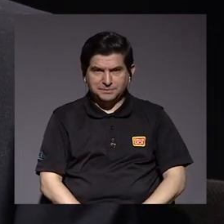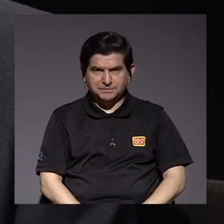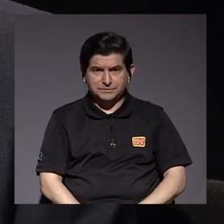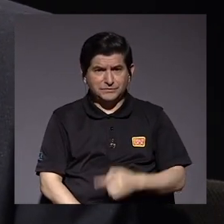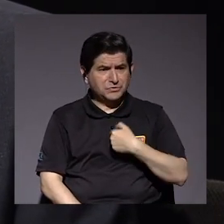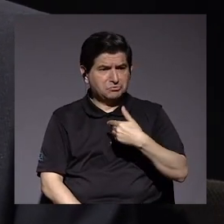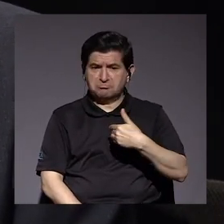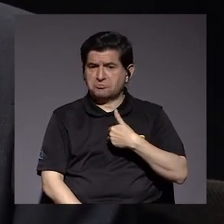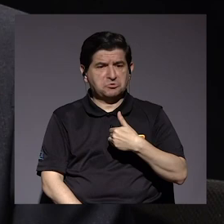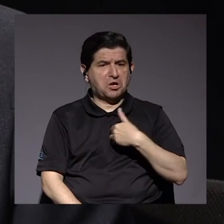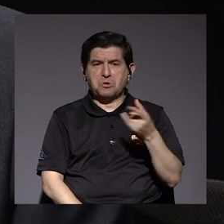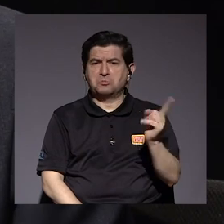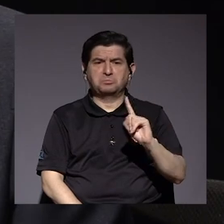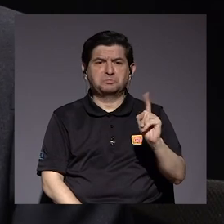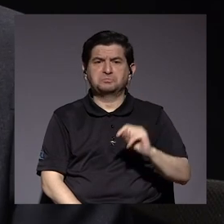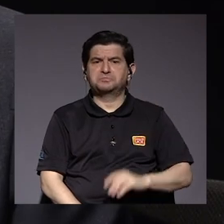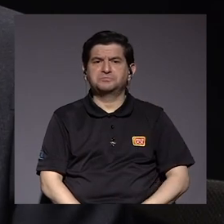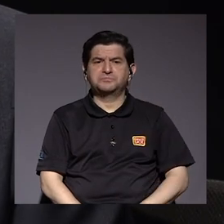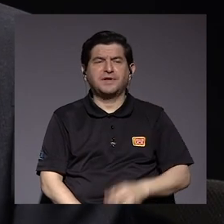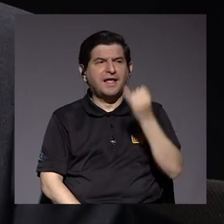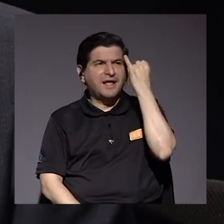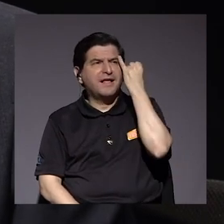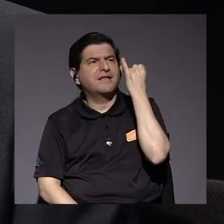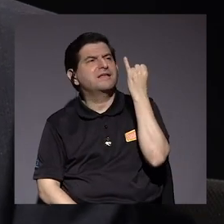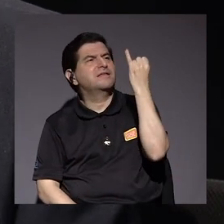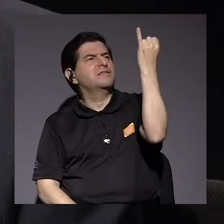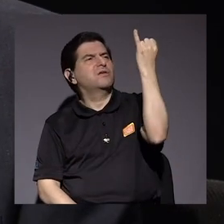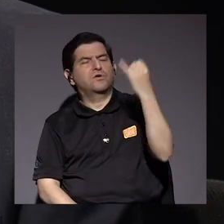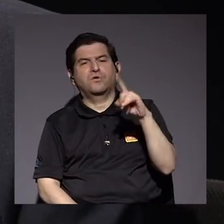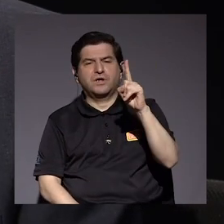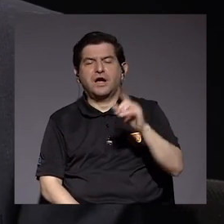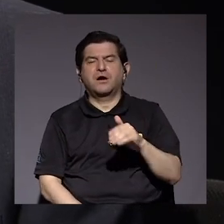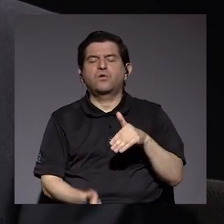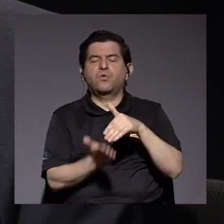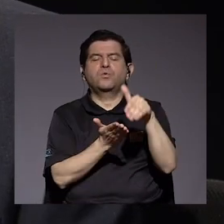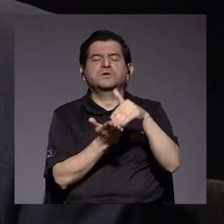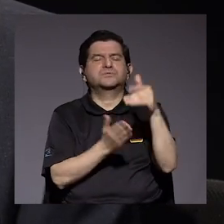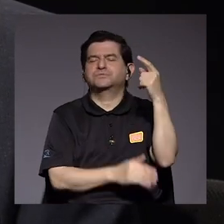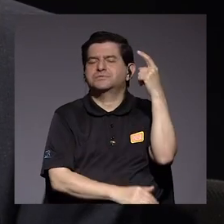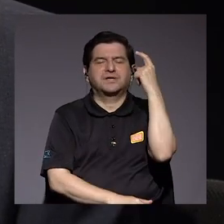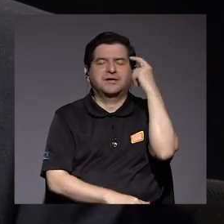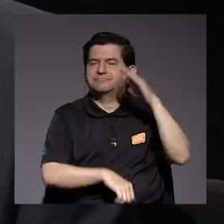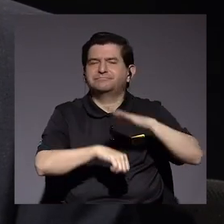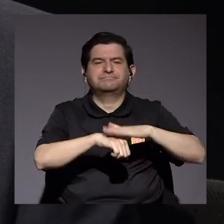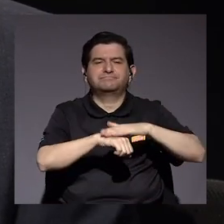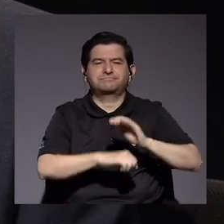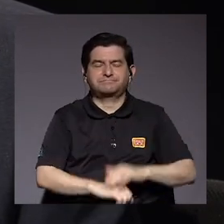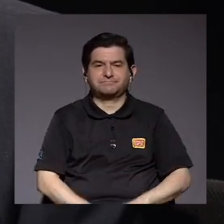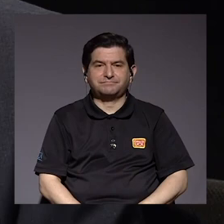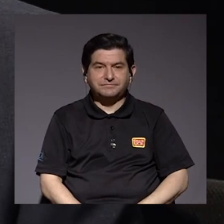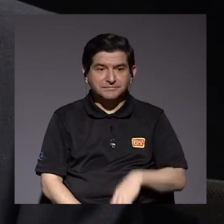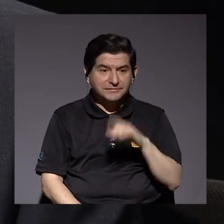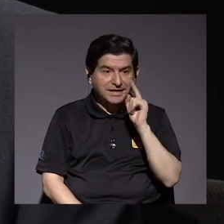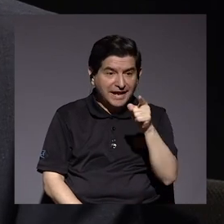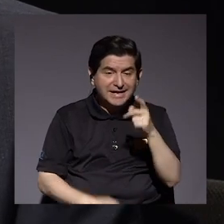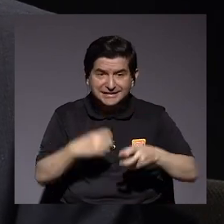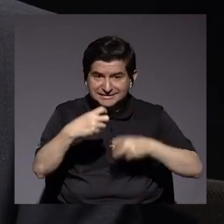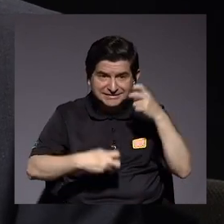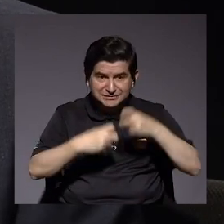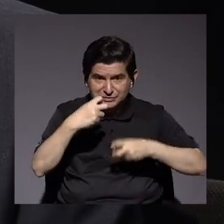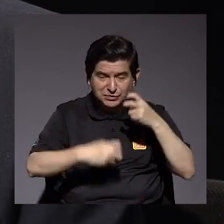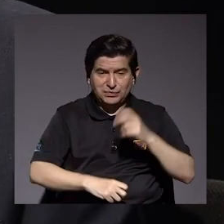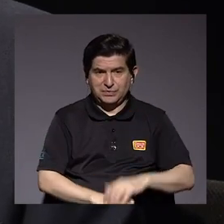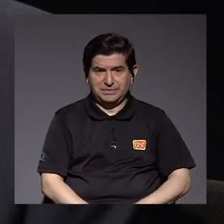dijo yo no tengo ideología la ideología es una excusa para no pensar y ese